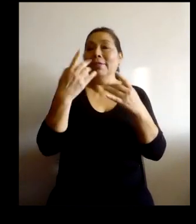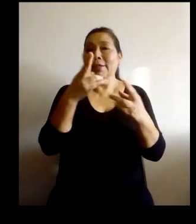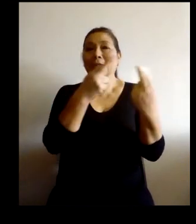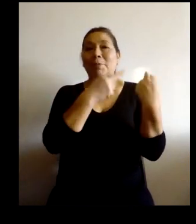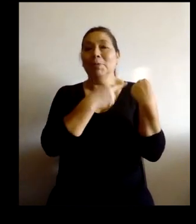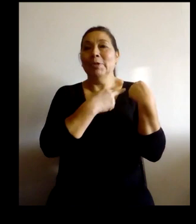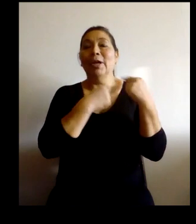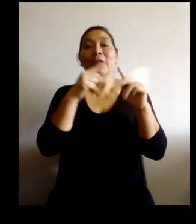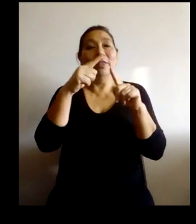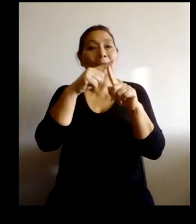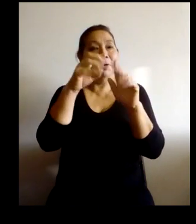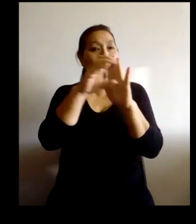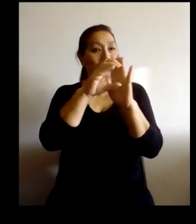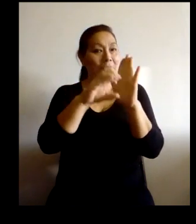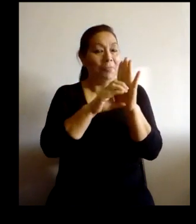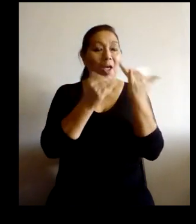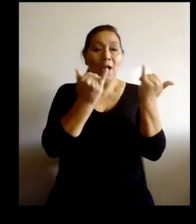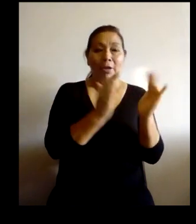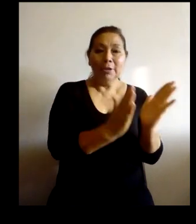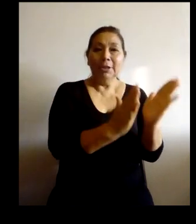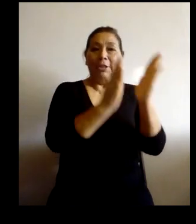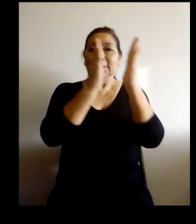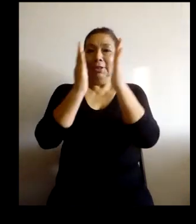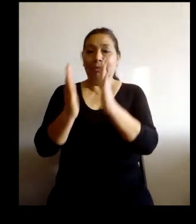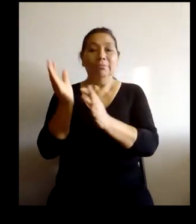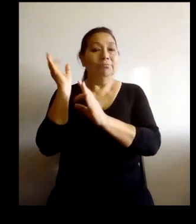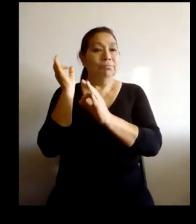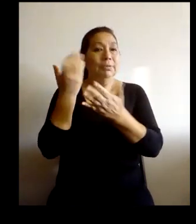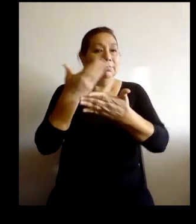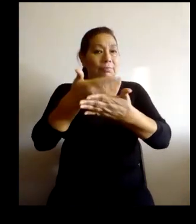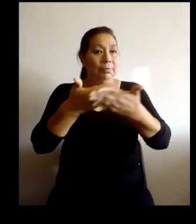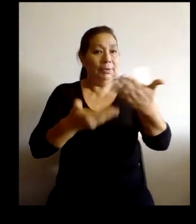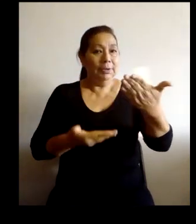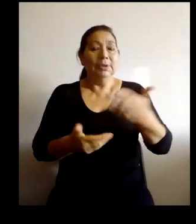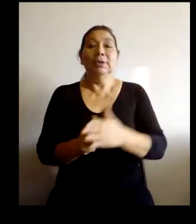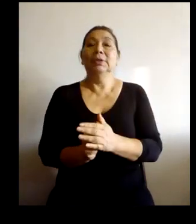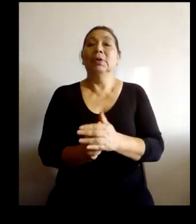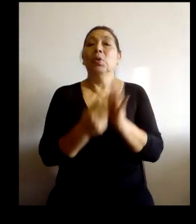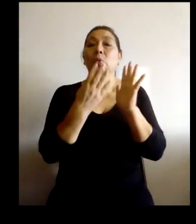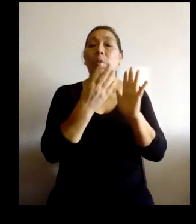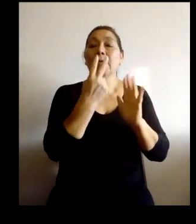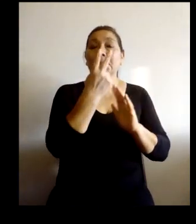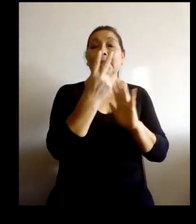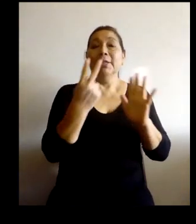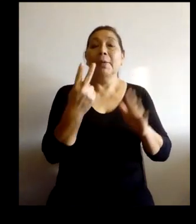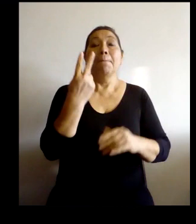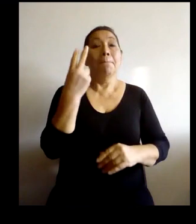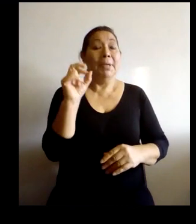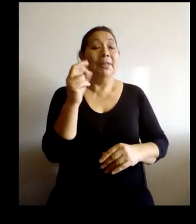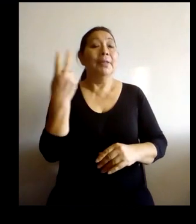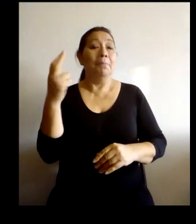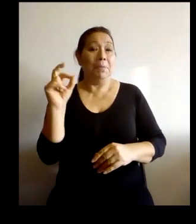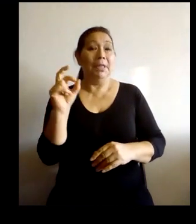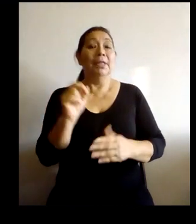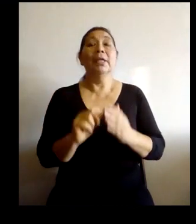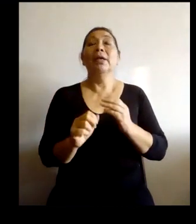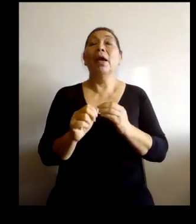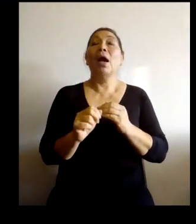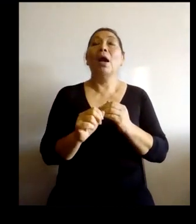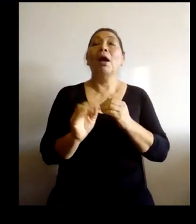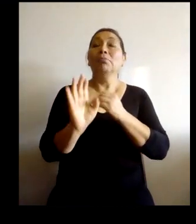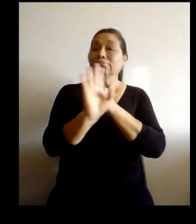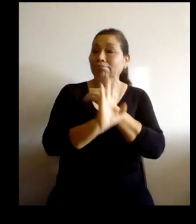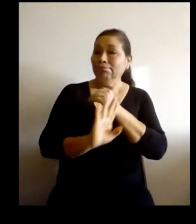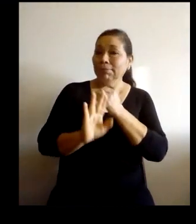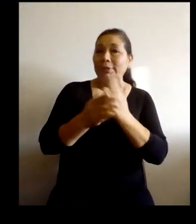Tribunal Constitucional. Bueno, dicho esto, paso en primer lugar a exponer este expediente, que es el expediente 927-2020, acción de